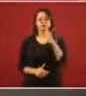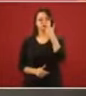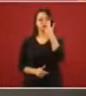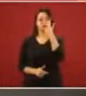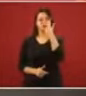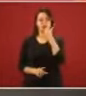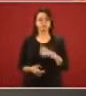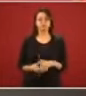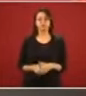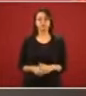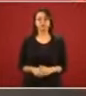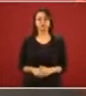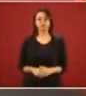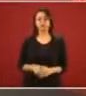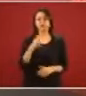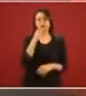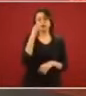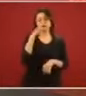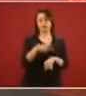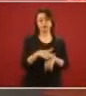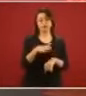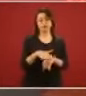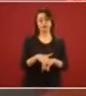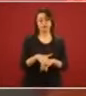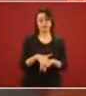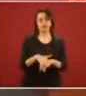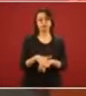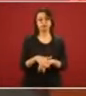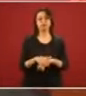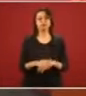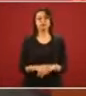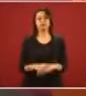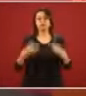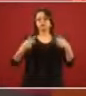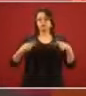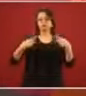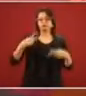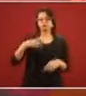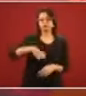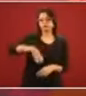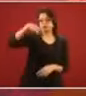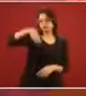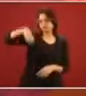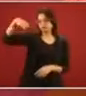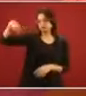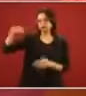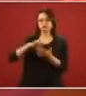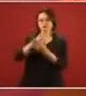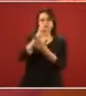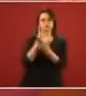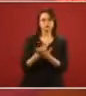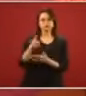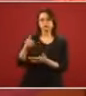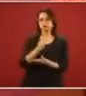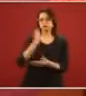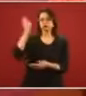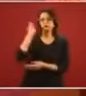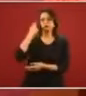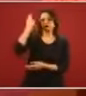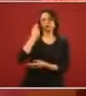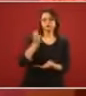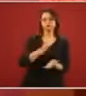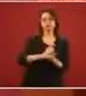Les comparto, el programa de la pensión a adultos mayores son 130 mil